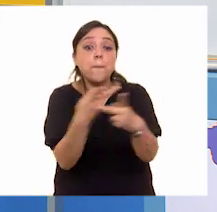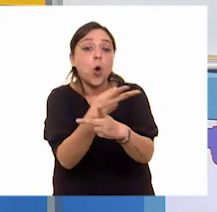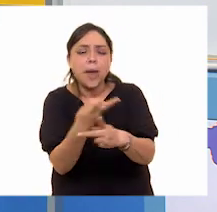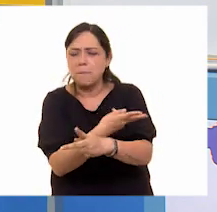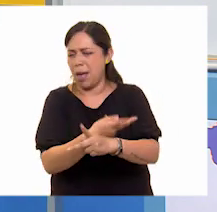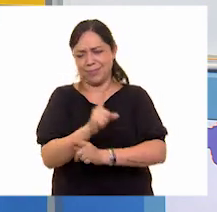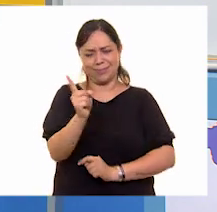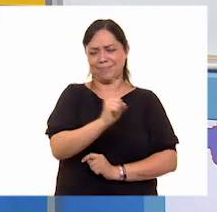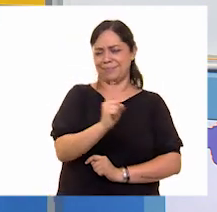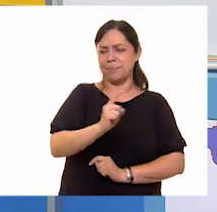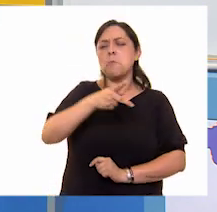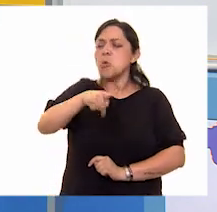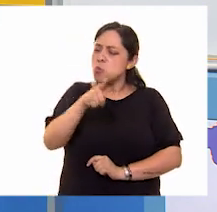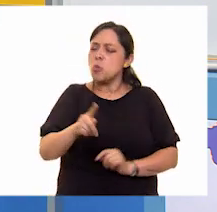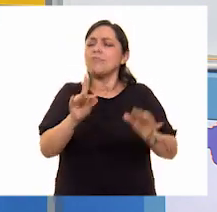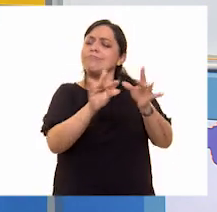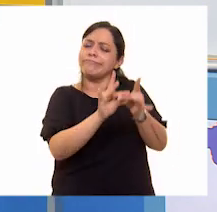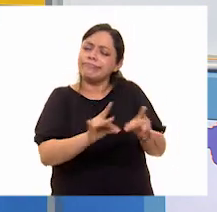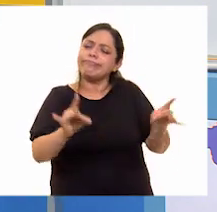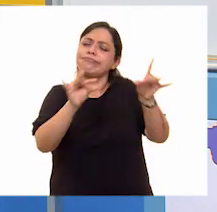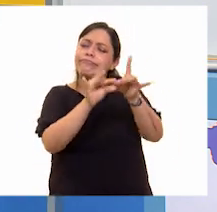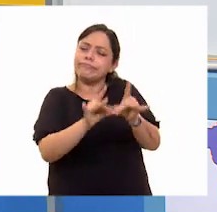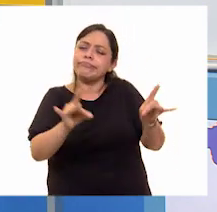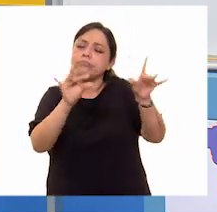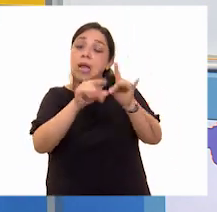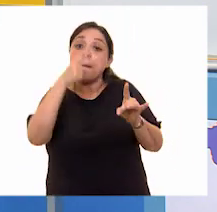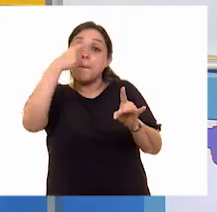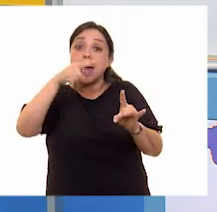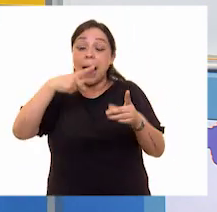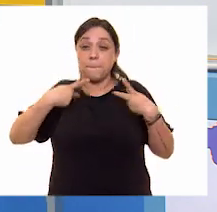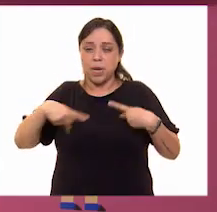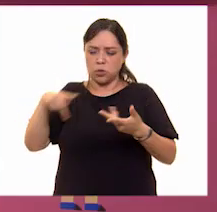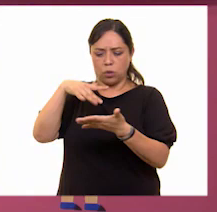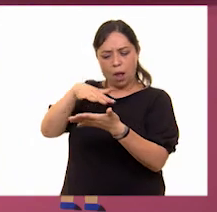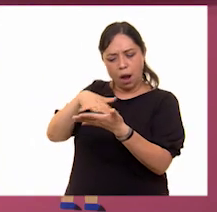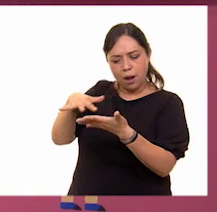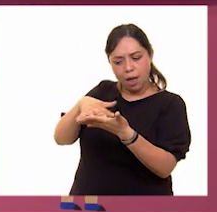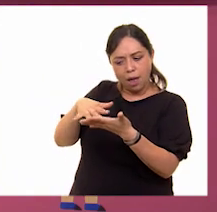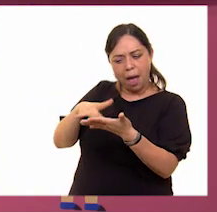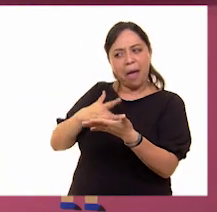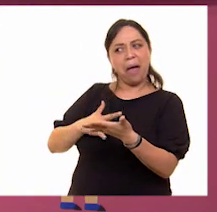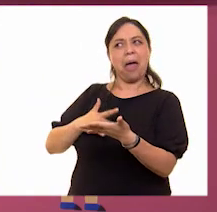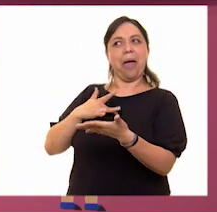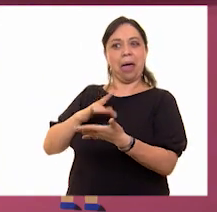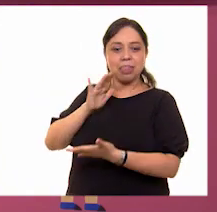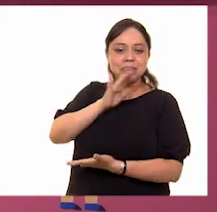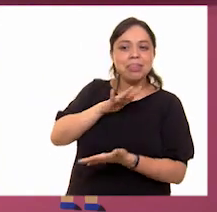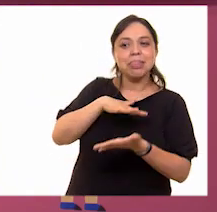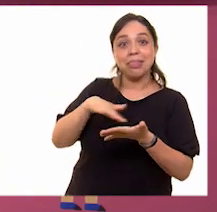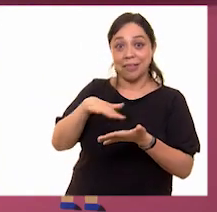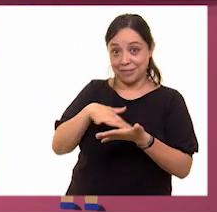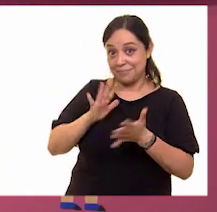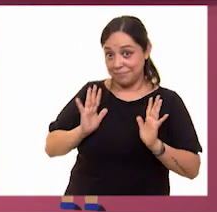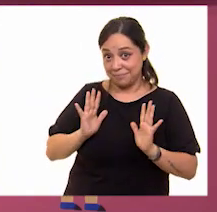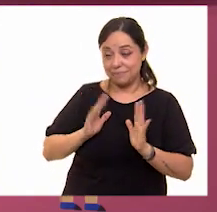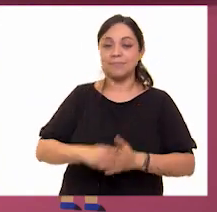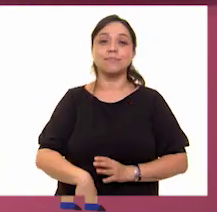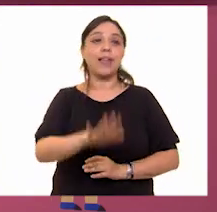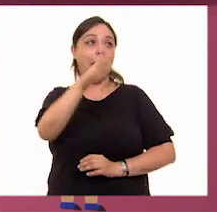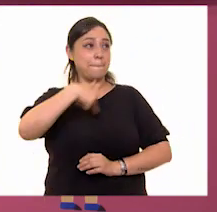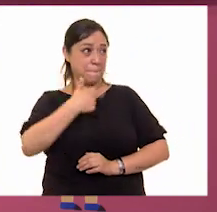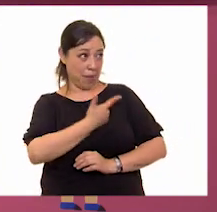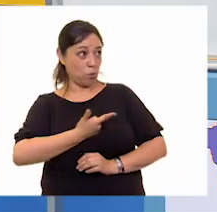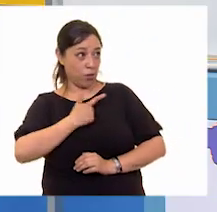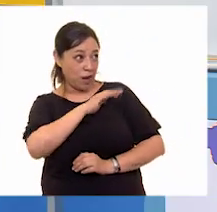das algunos datos que pueden producir la curiosidad del lector. Muy bien. Maestra, a mí me gustaría intentar con la parte